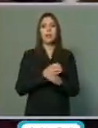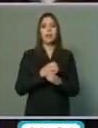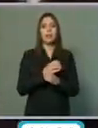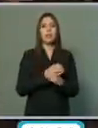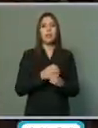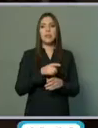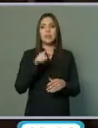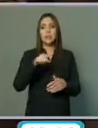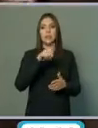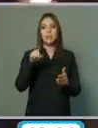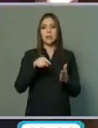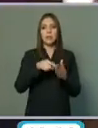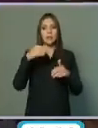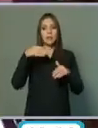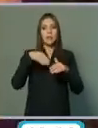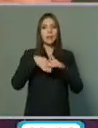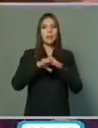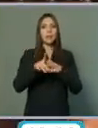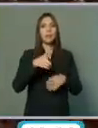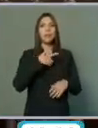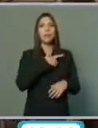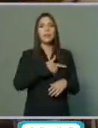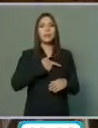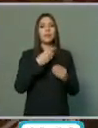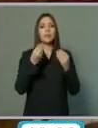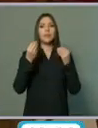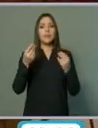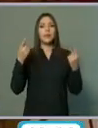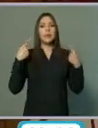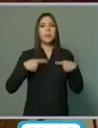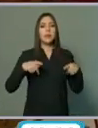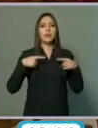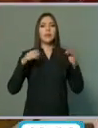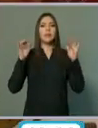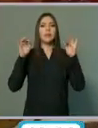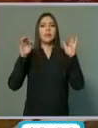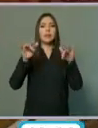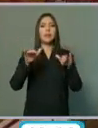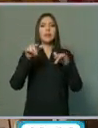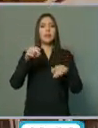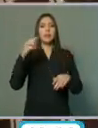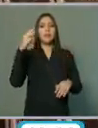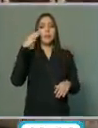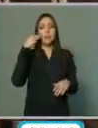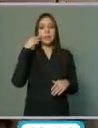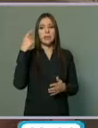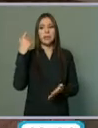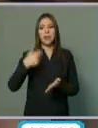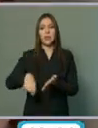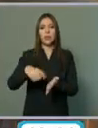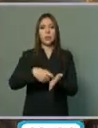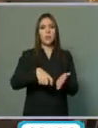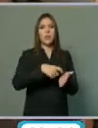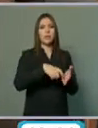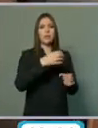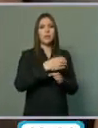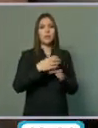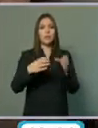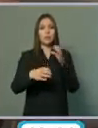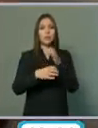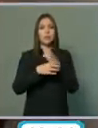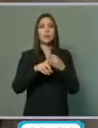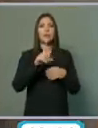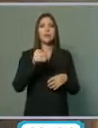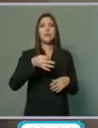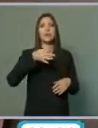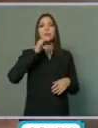un lugar que me encanta porque, mire, la gente llega a la Merced, compra sus cosas. Y venimos a echarnos